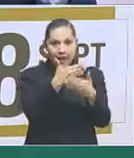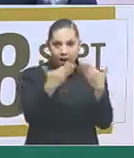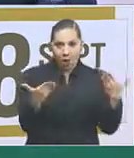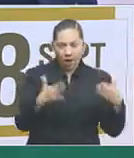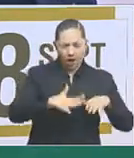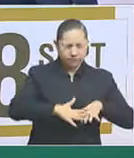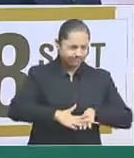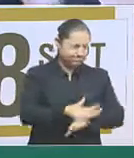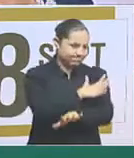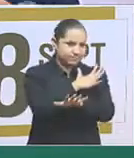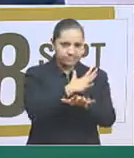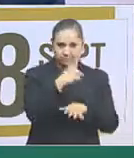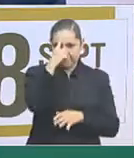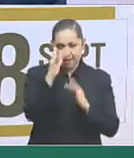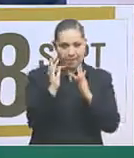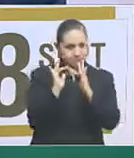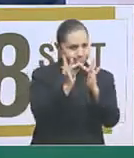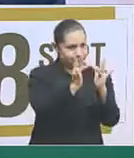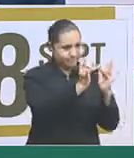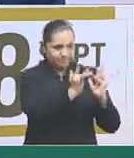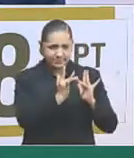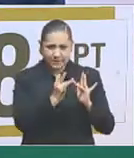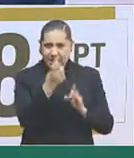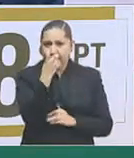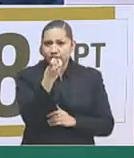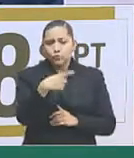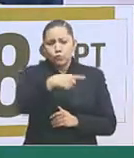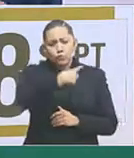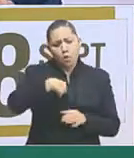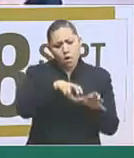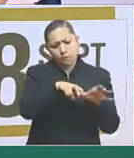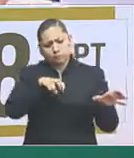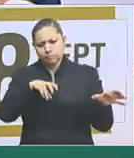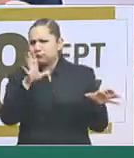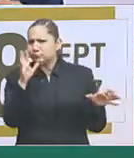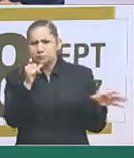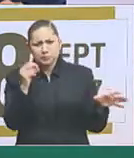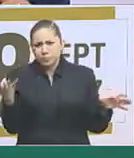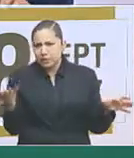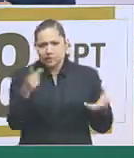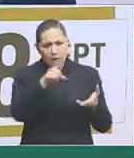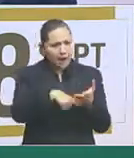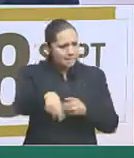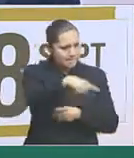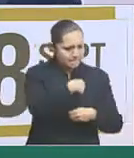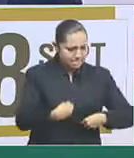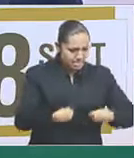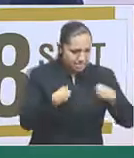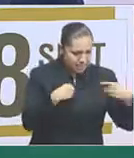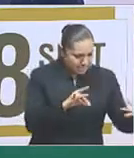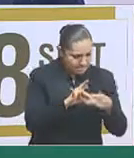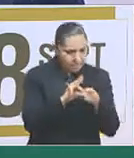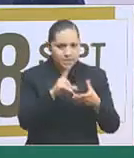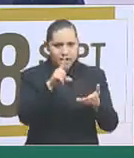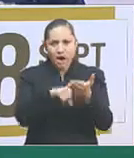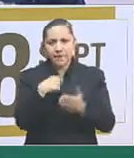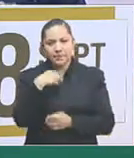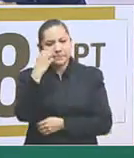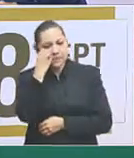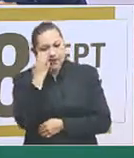pues omnipresente está en nuestras vidas en nuestros teléfonos inteligentes y además está a toda